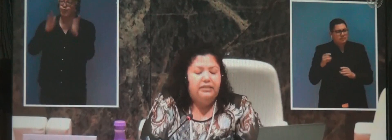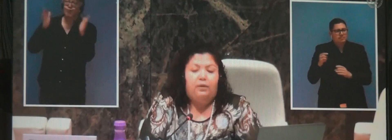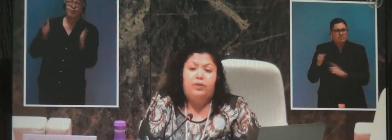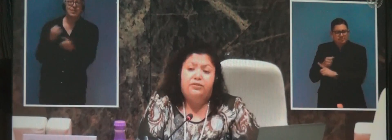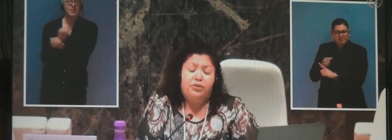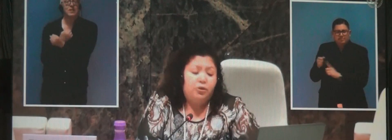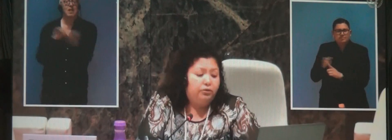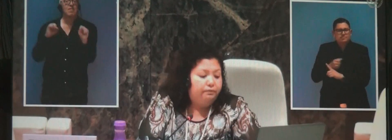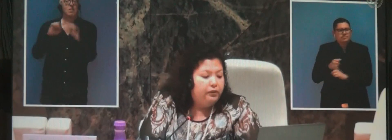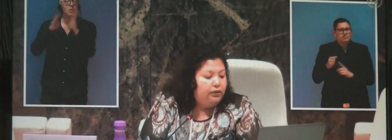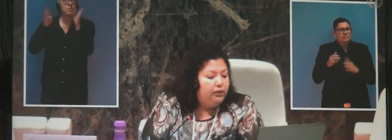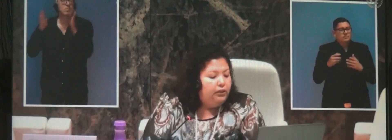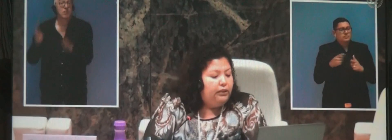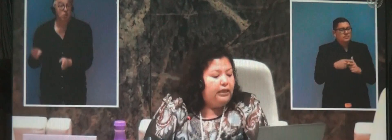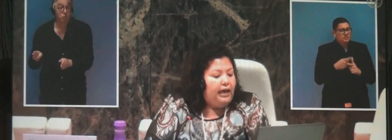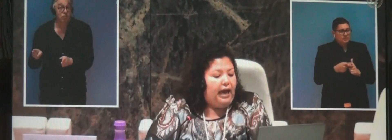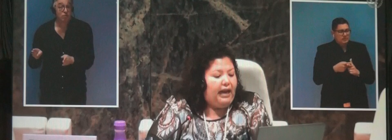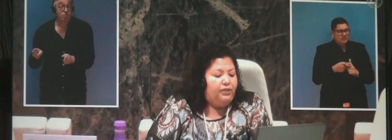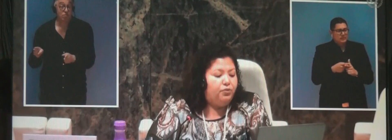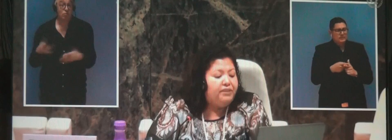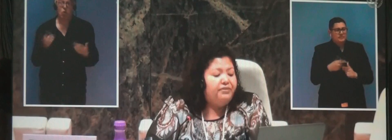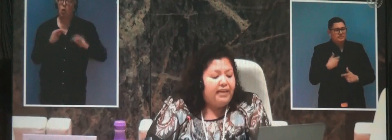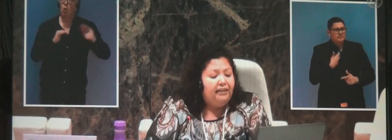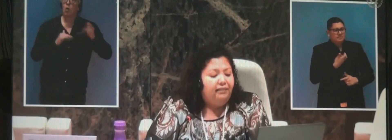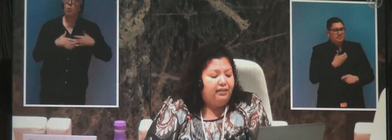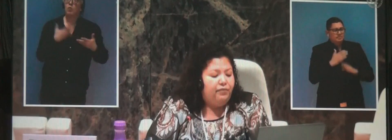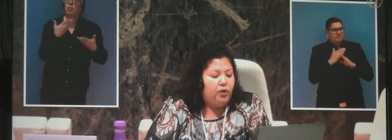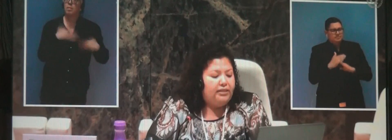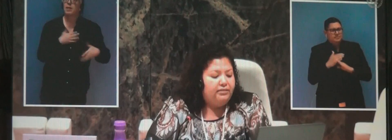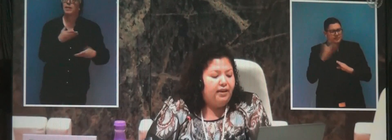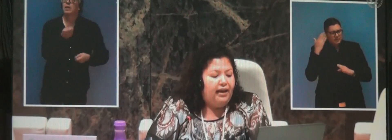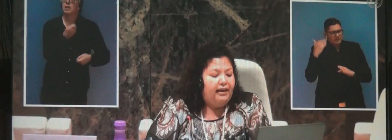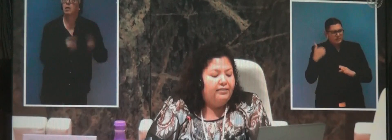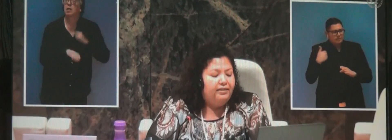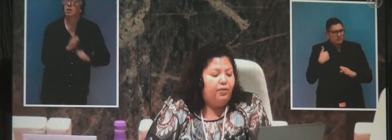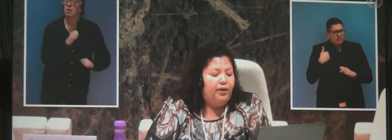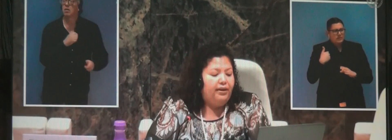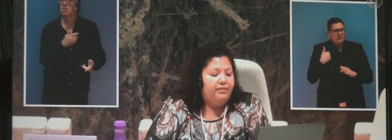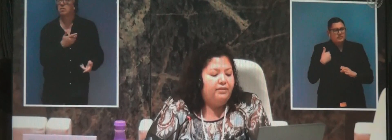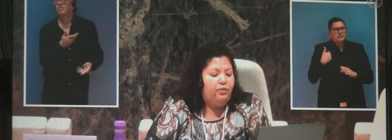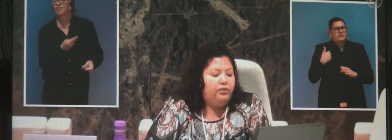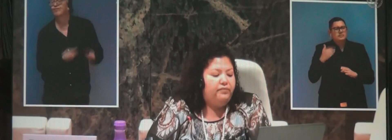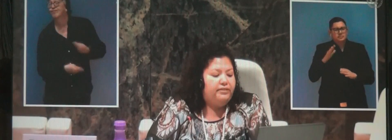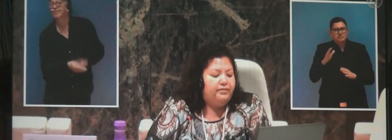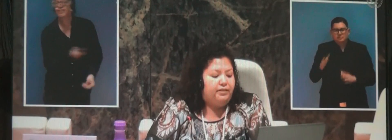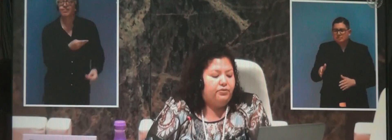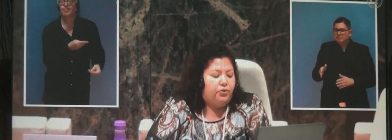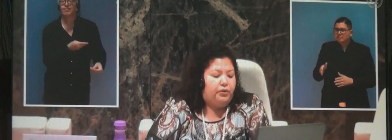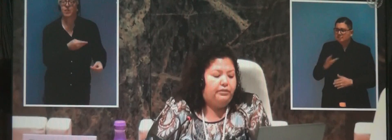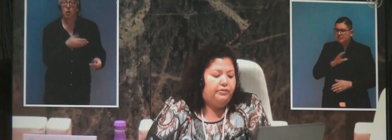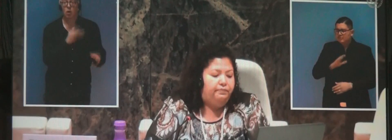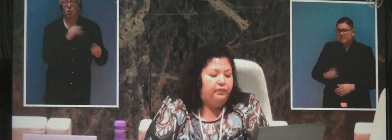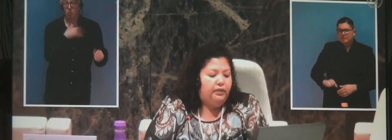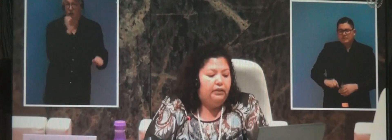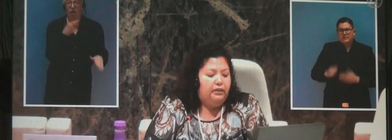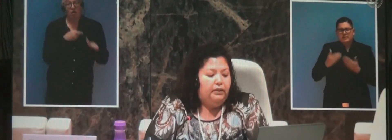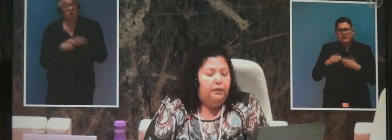de restauración a las sobrevivientes de violencia, el Estado ha realizado diversas